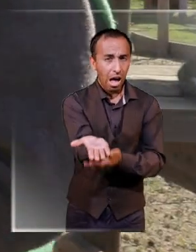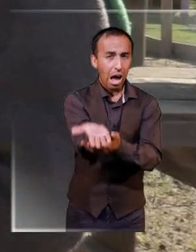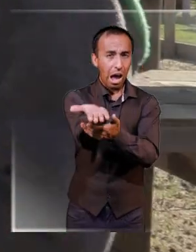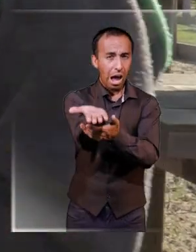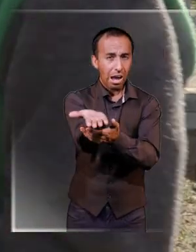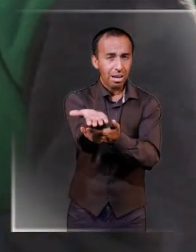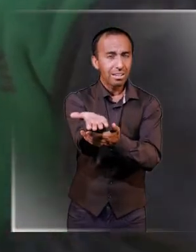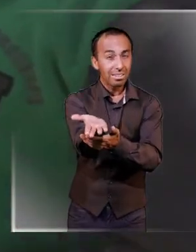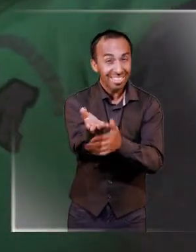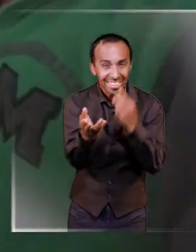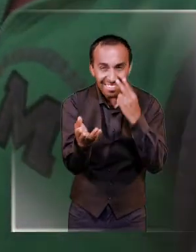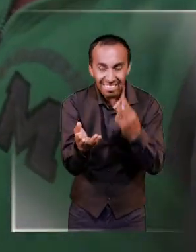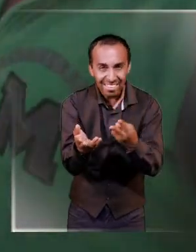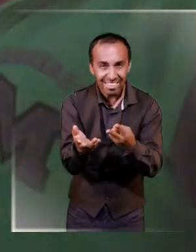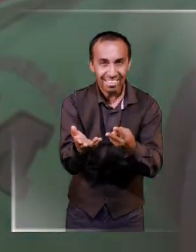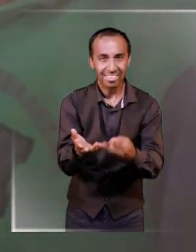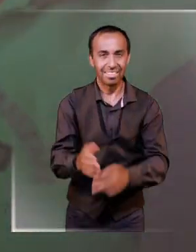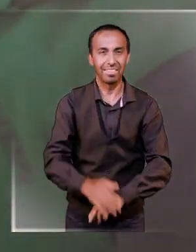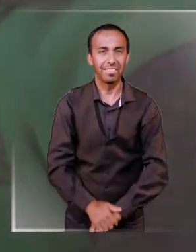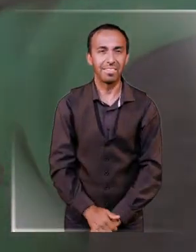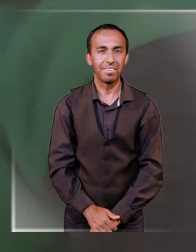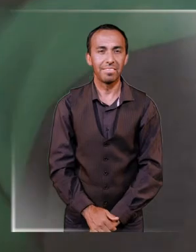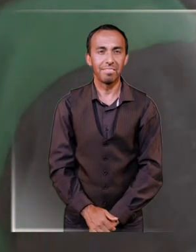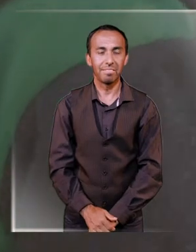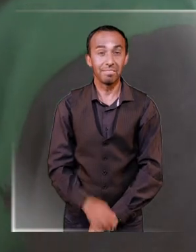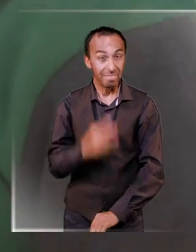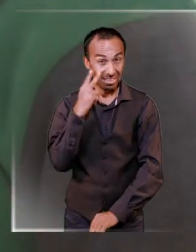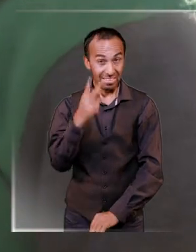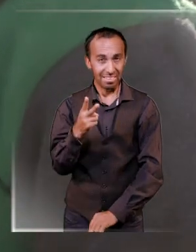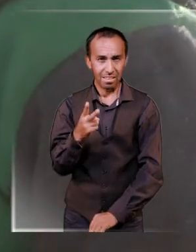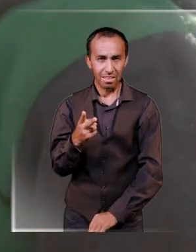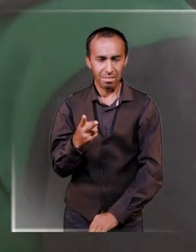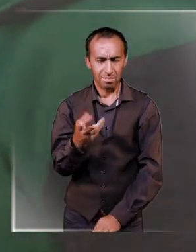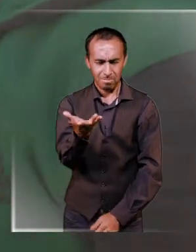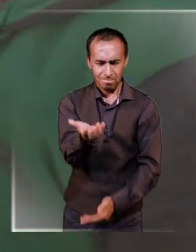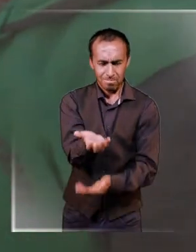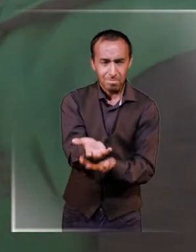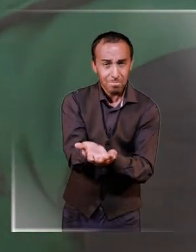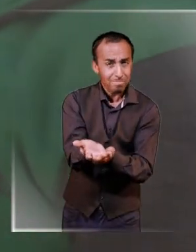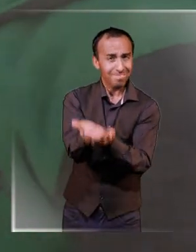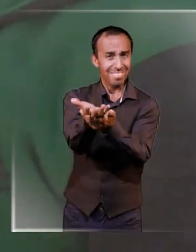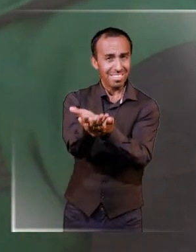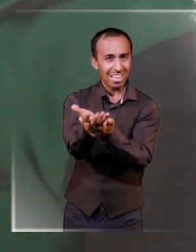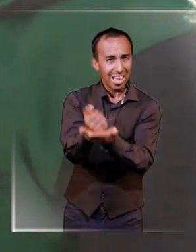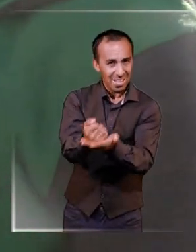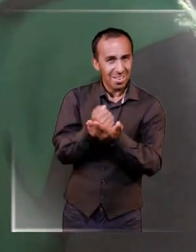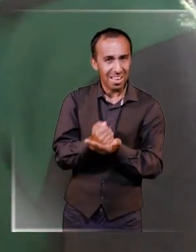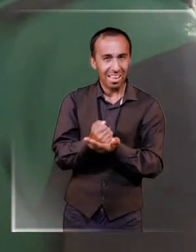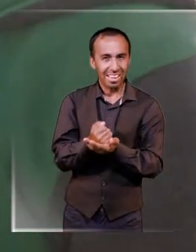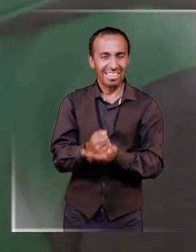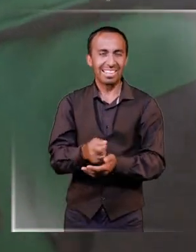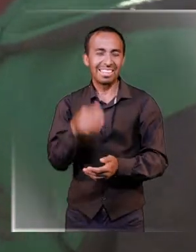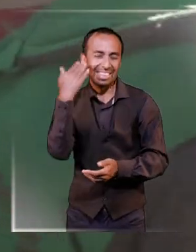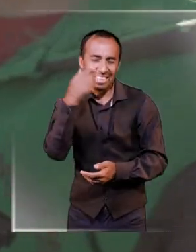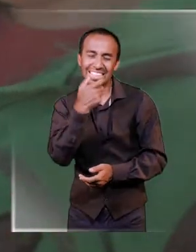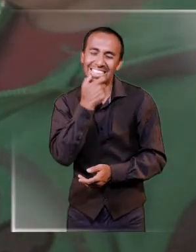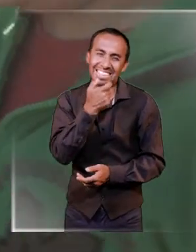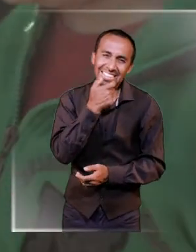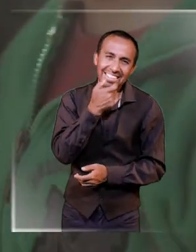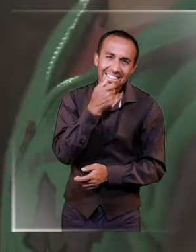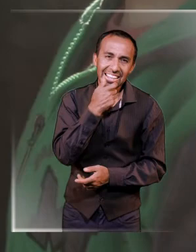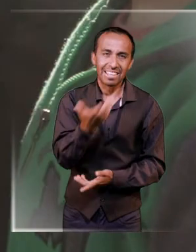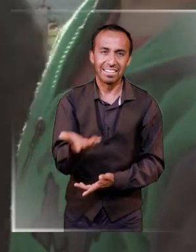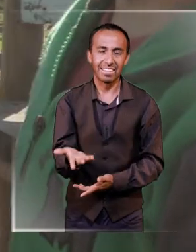mano, tú me la empujas y me ayudas. ¡Ay! ¡Mira! ¿Viste? ¡Empújame la mano, que no puedo!